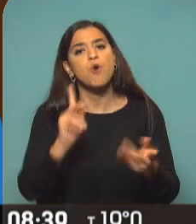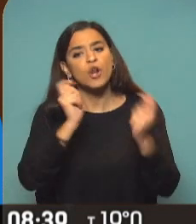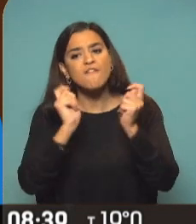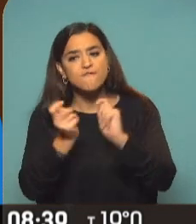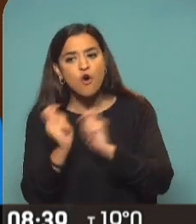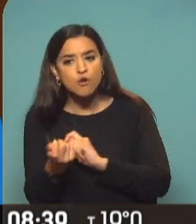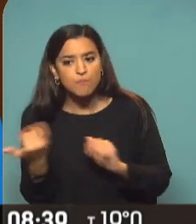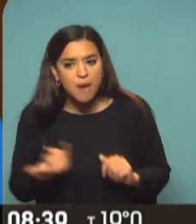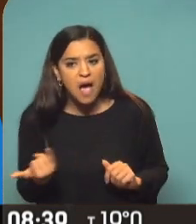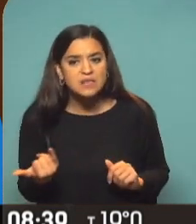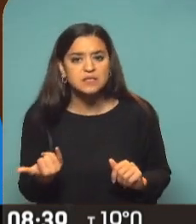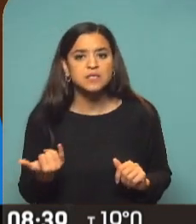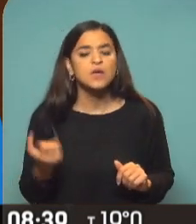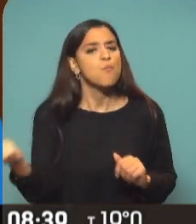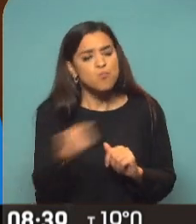reformas